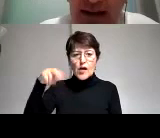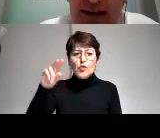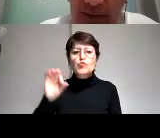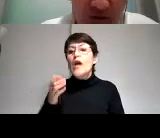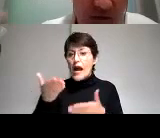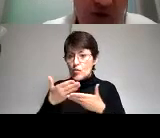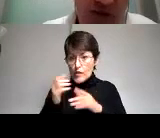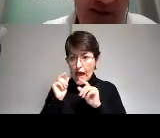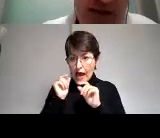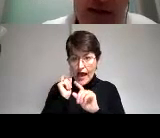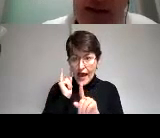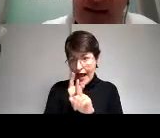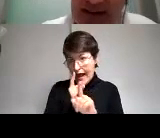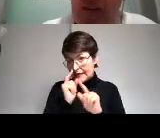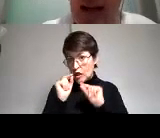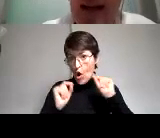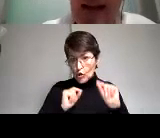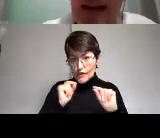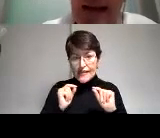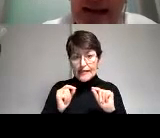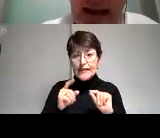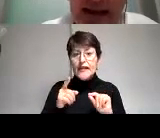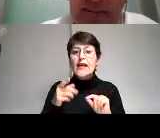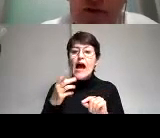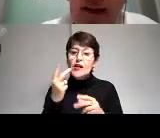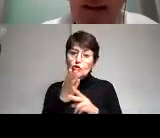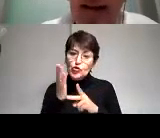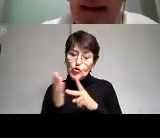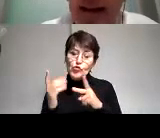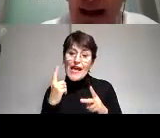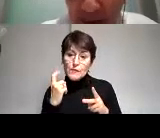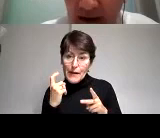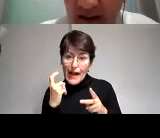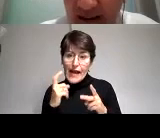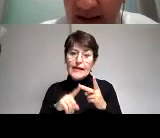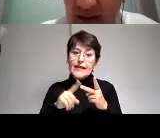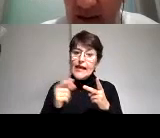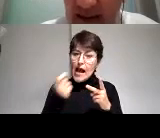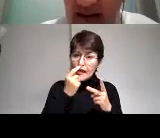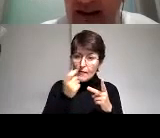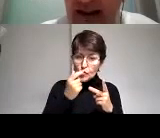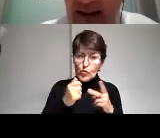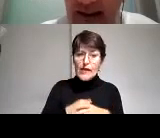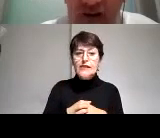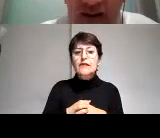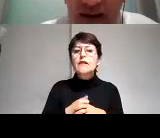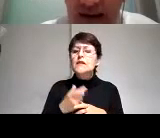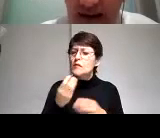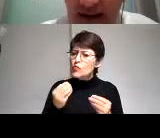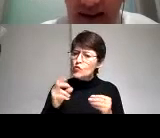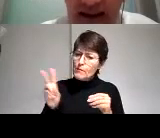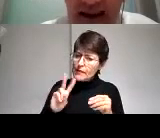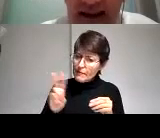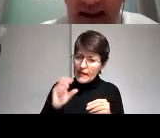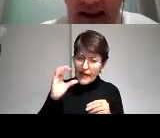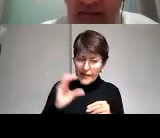dos presentaciones, en spray y en cápsulas. ambas ricas en vitamina C. En el caso del spray